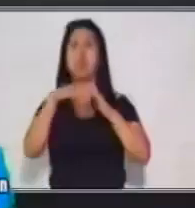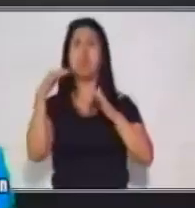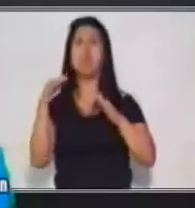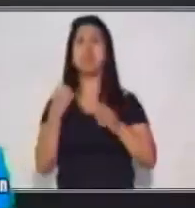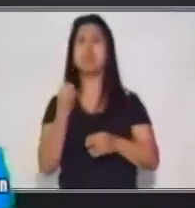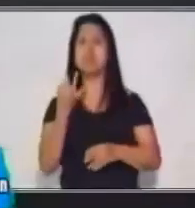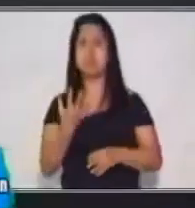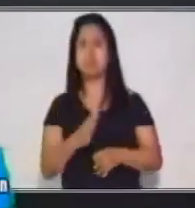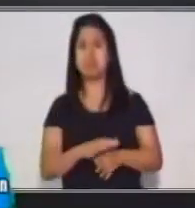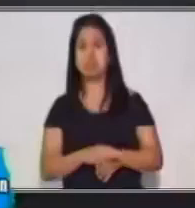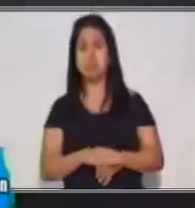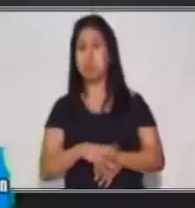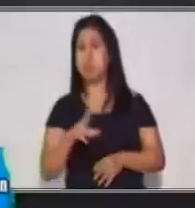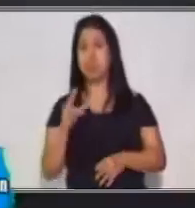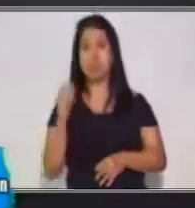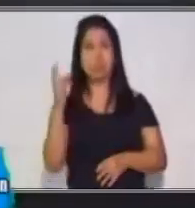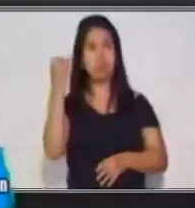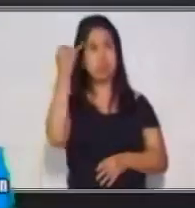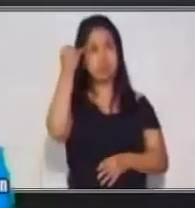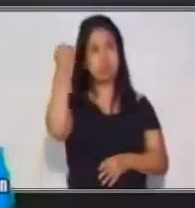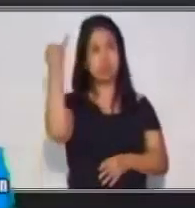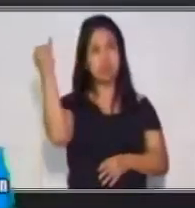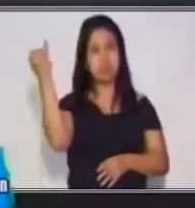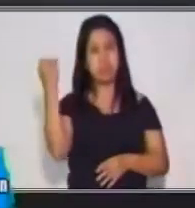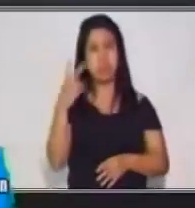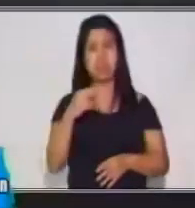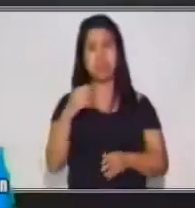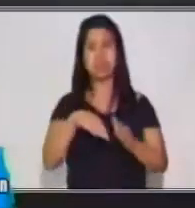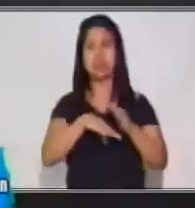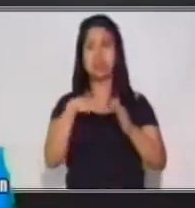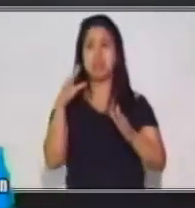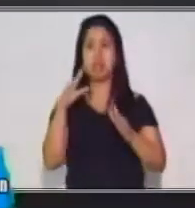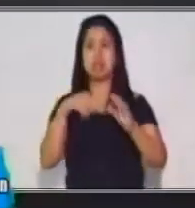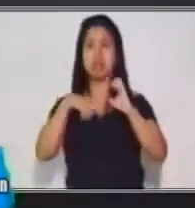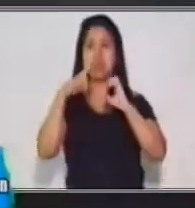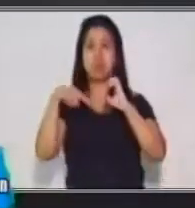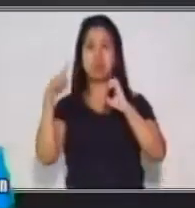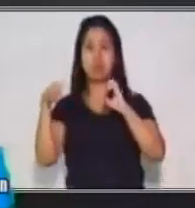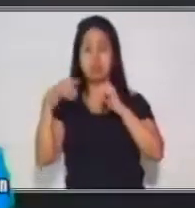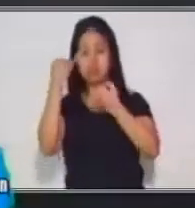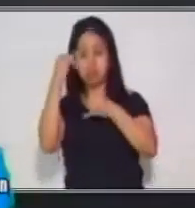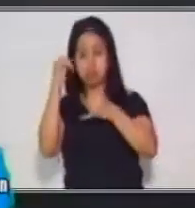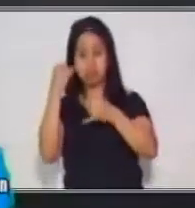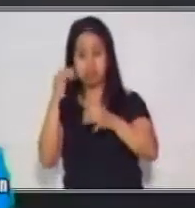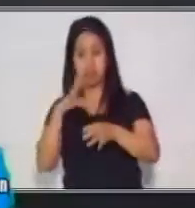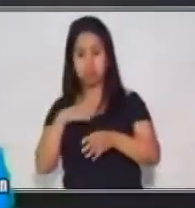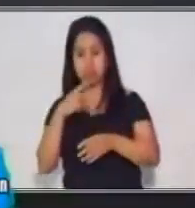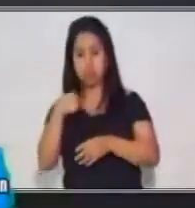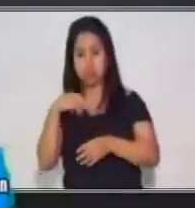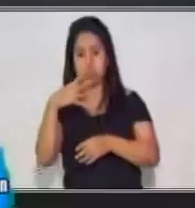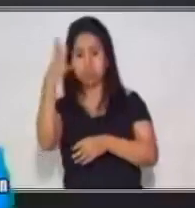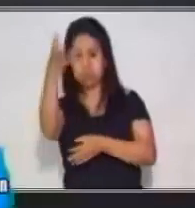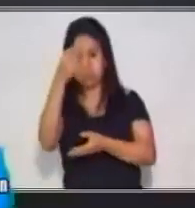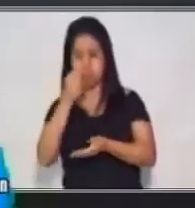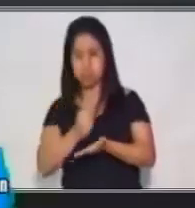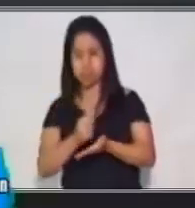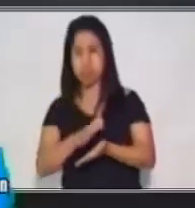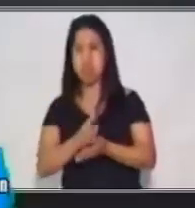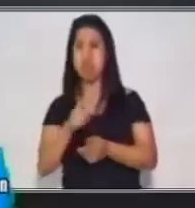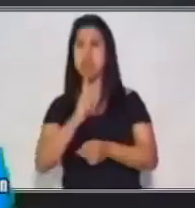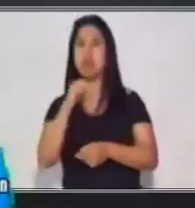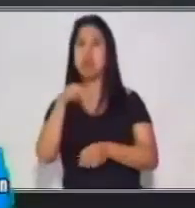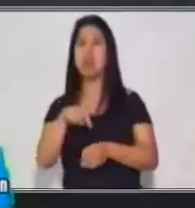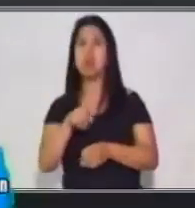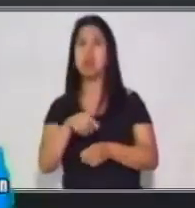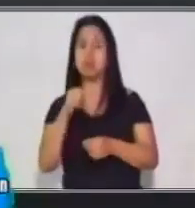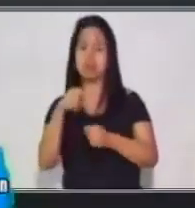tener tabla, ¿verdad? El día de hoy, como estamos empezando con este tema, es importante o fue importante hacer esta distribución para que